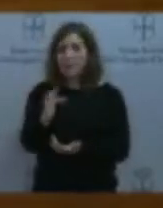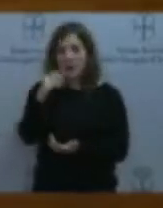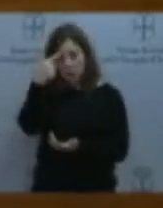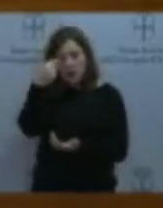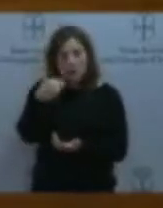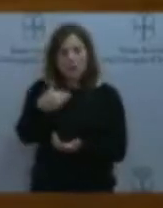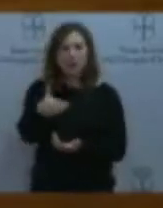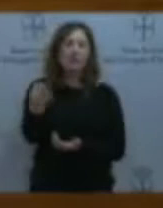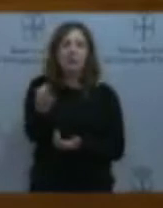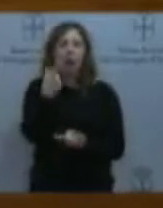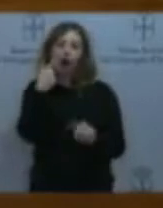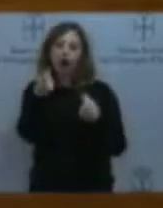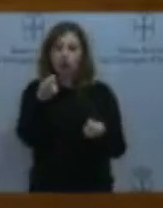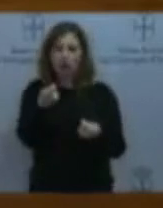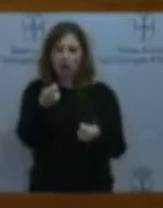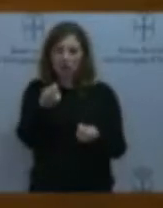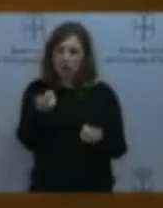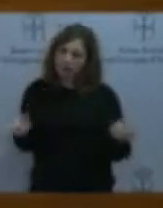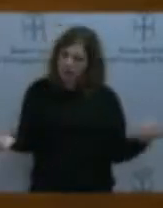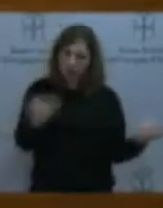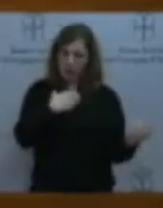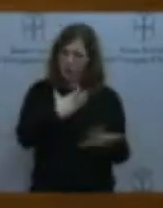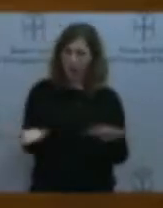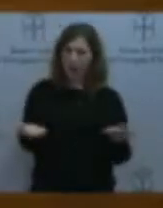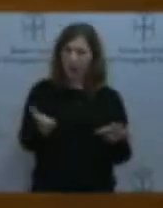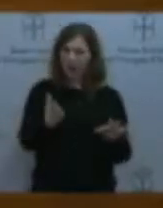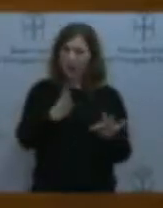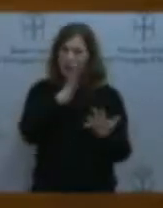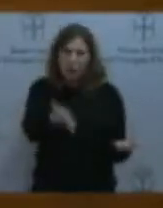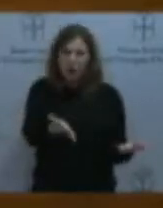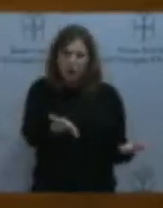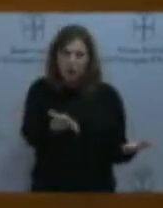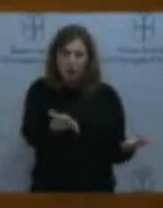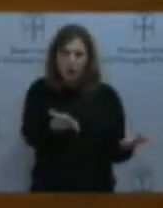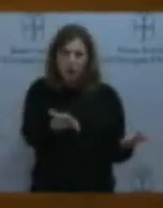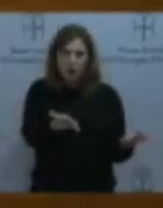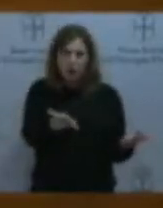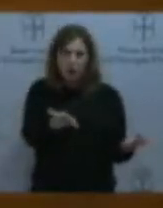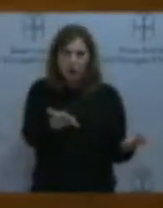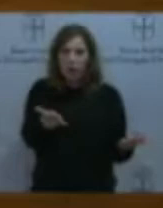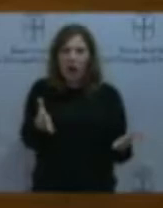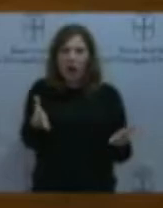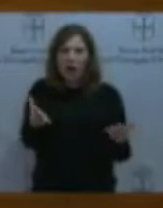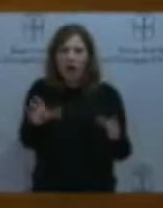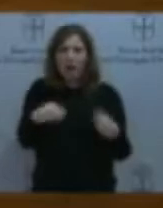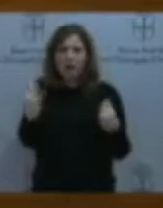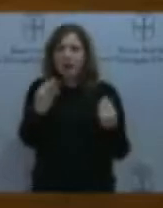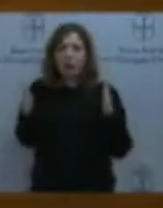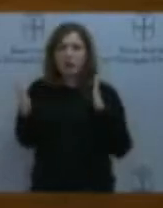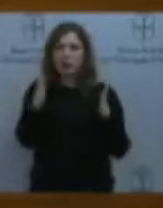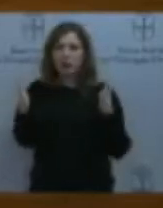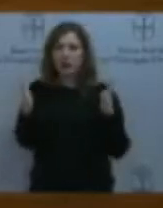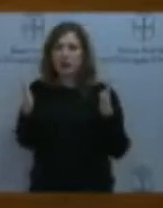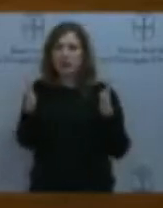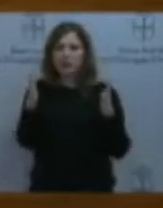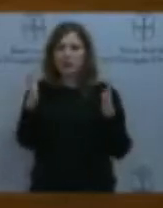les resultó intolerable a quienes no tenían ninguna gana de asumir que la temporalidad iba a ser la nueva constante de la